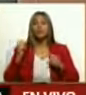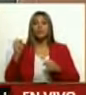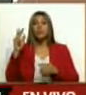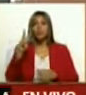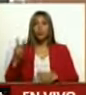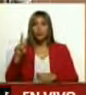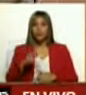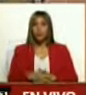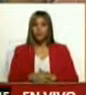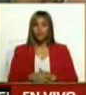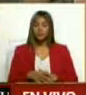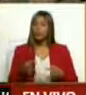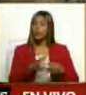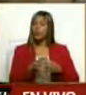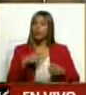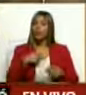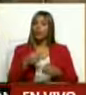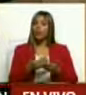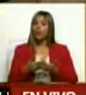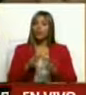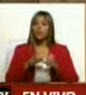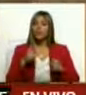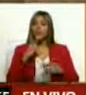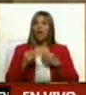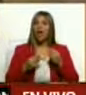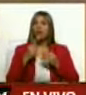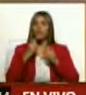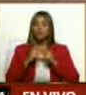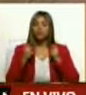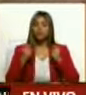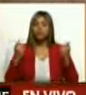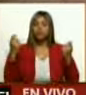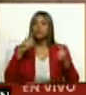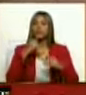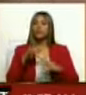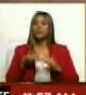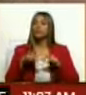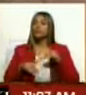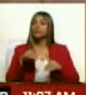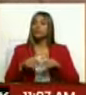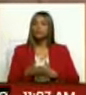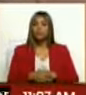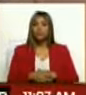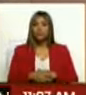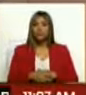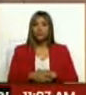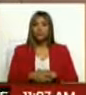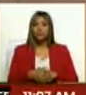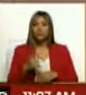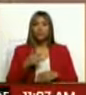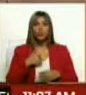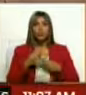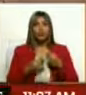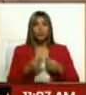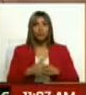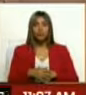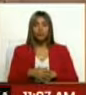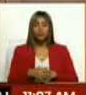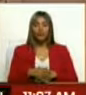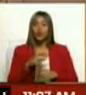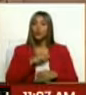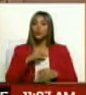Desde el sector académico, ¿qué están haciendo para divulgar el referendo consultivo? Desde el sector académico, ¿qué estoy haciendo? Mira,